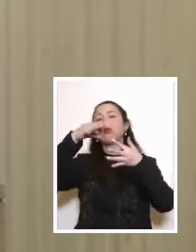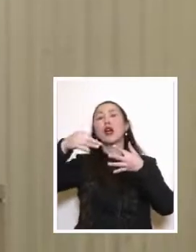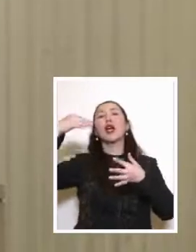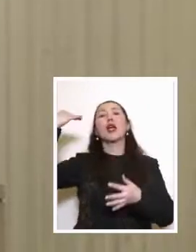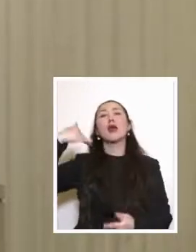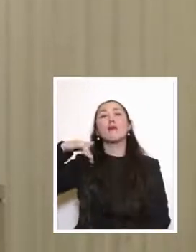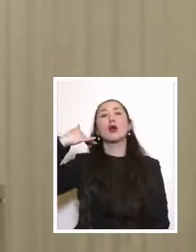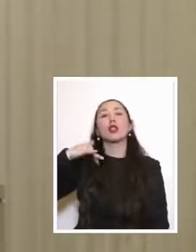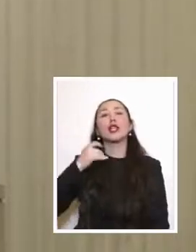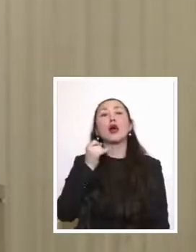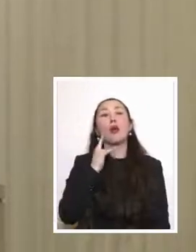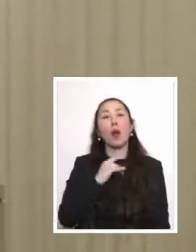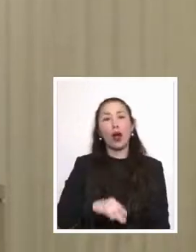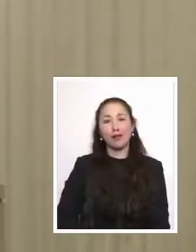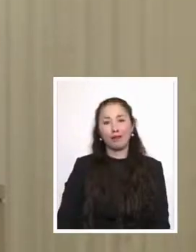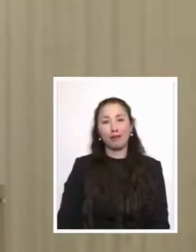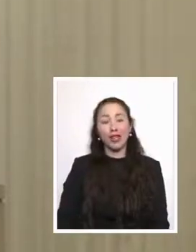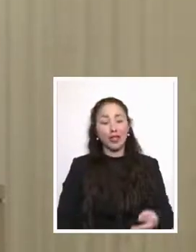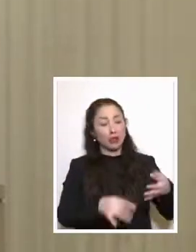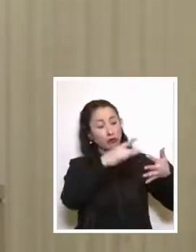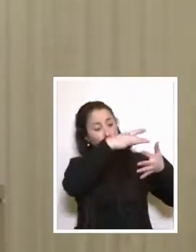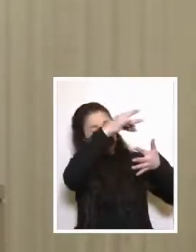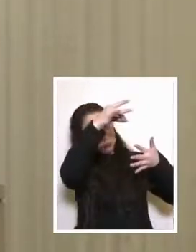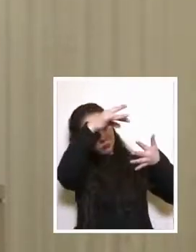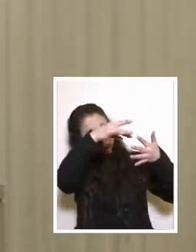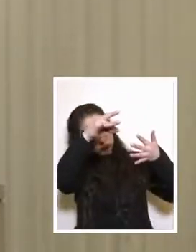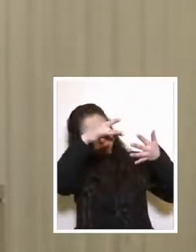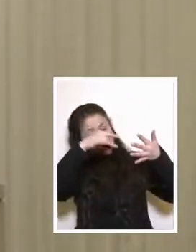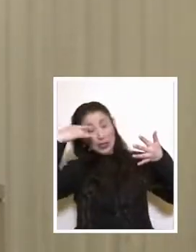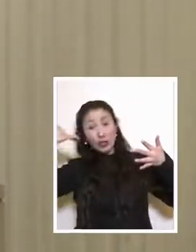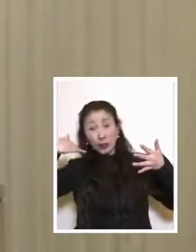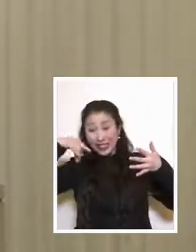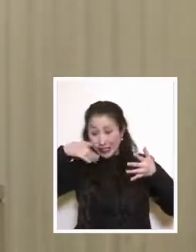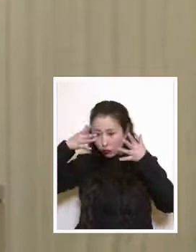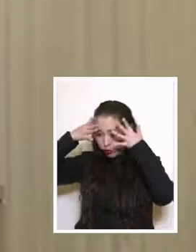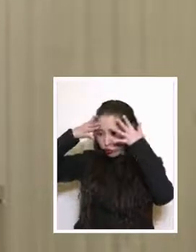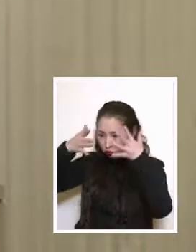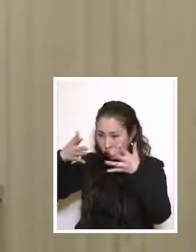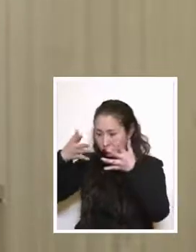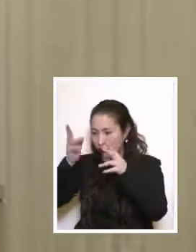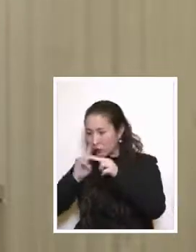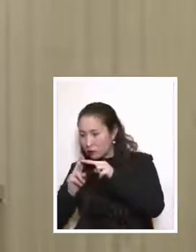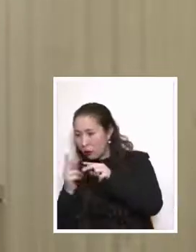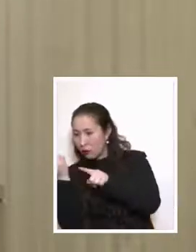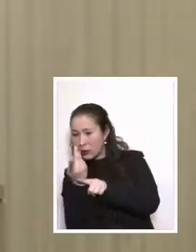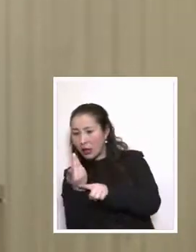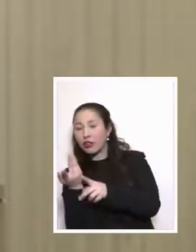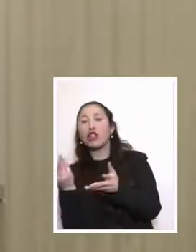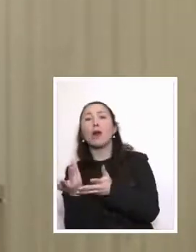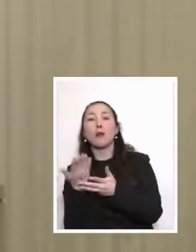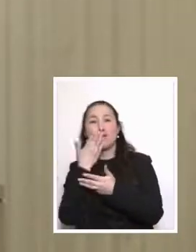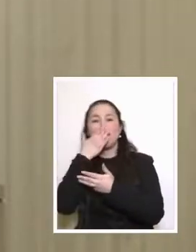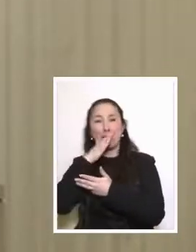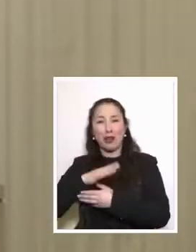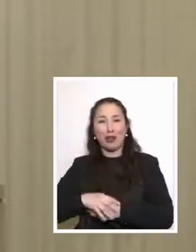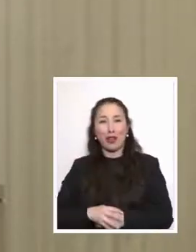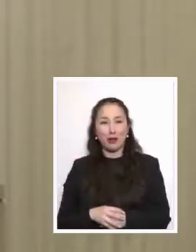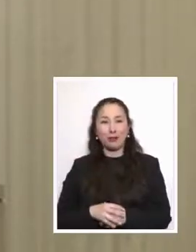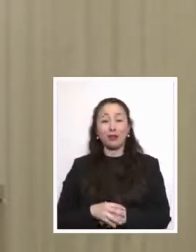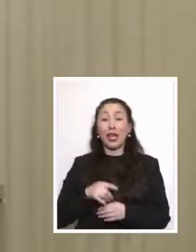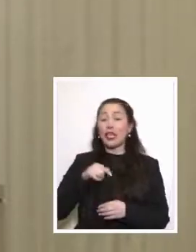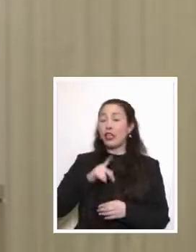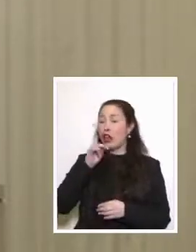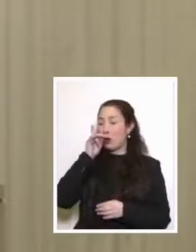que es prioritario, ¿no? Hablar y buscar soluciones para las cuestiones educativas. Y ahora